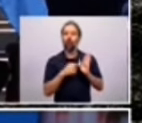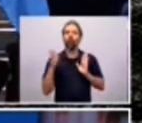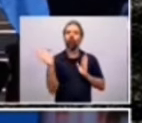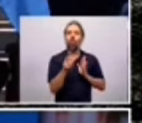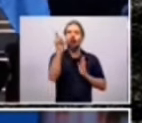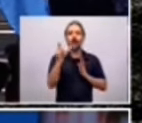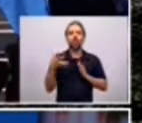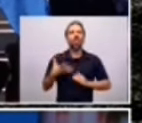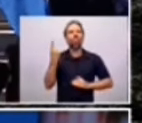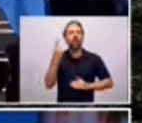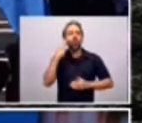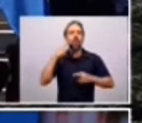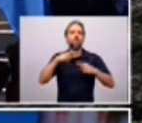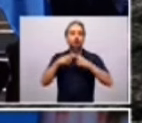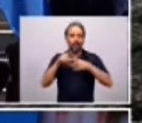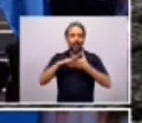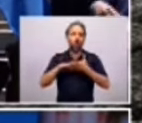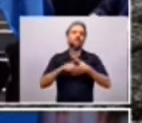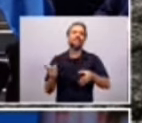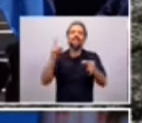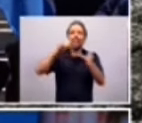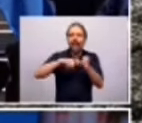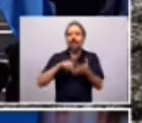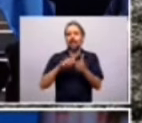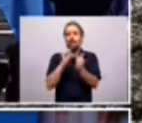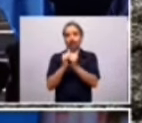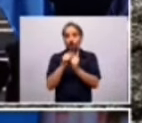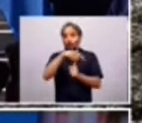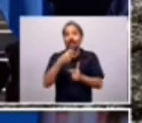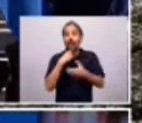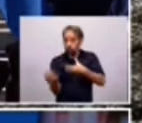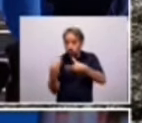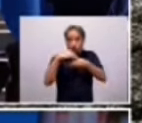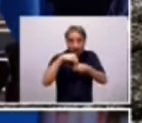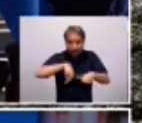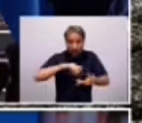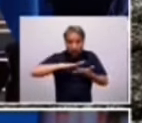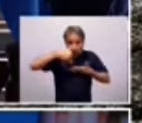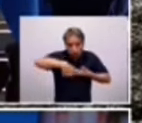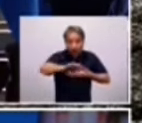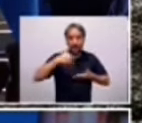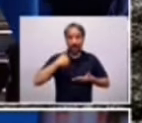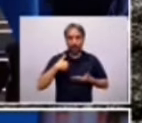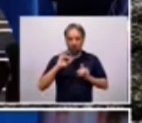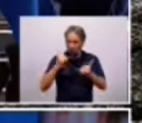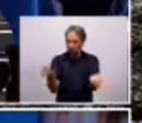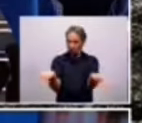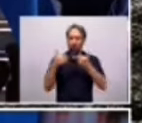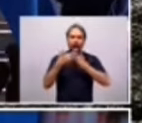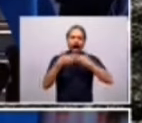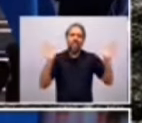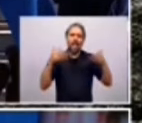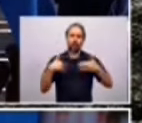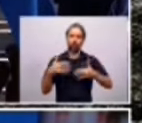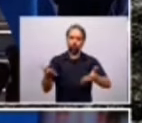Sí. Trabajador informal, trabajador formal, pobre, desocupado, piquetero, planero, llámenlo como quieran. Lo que hace